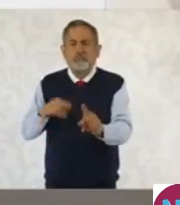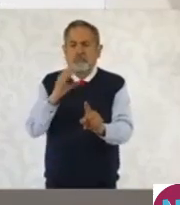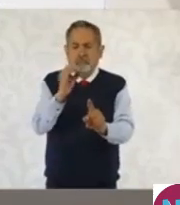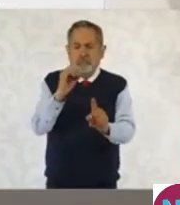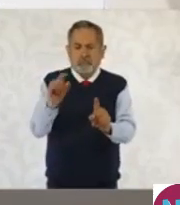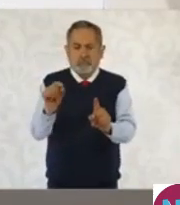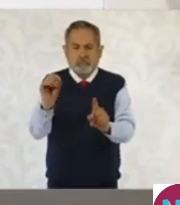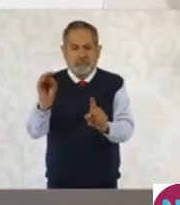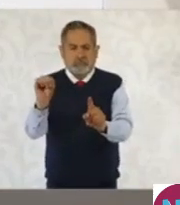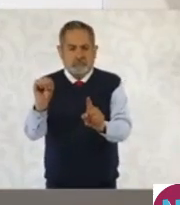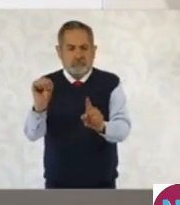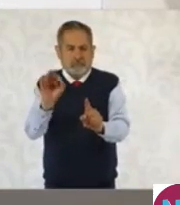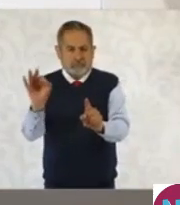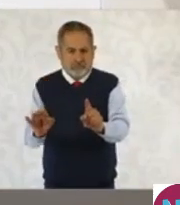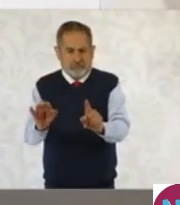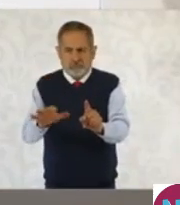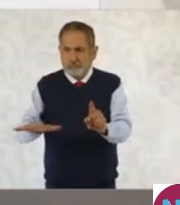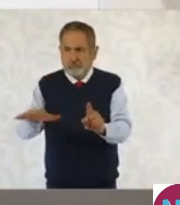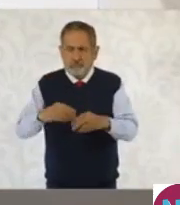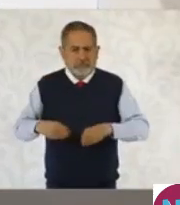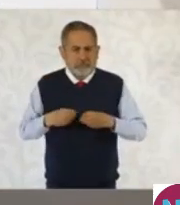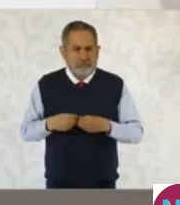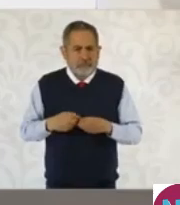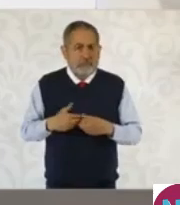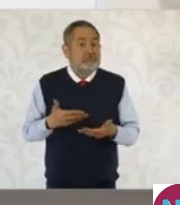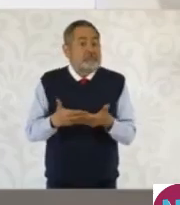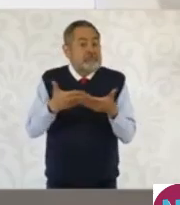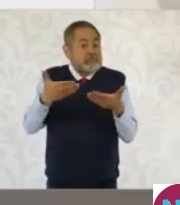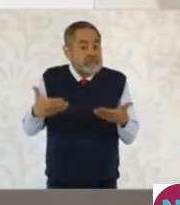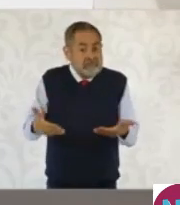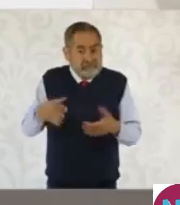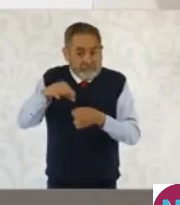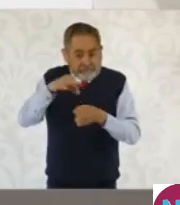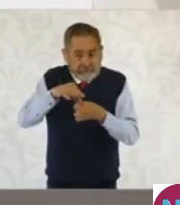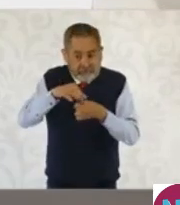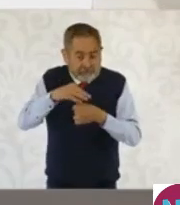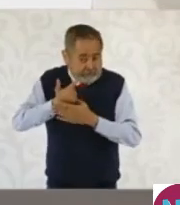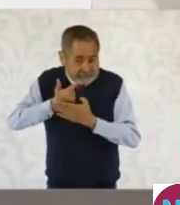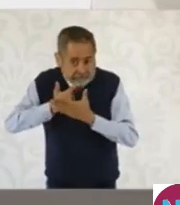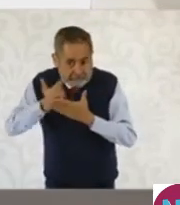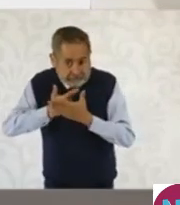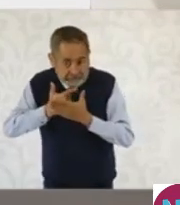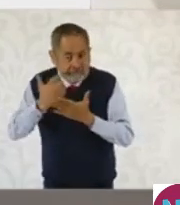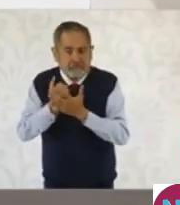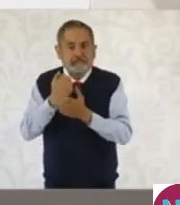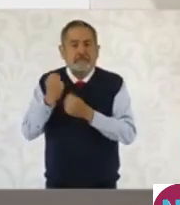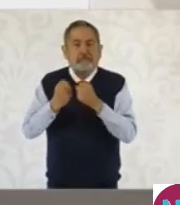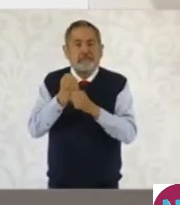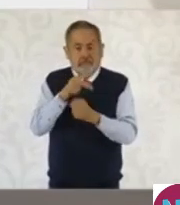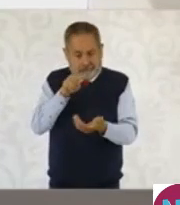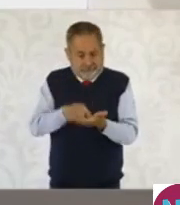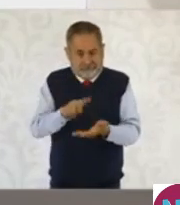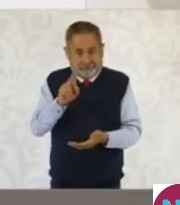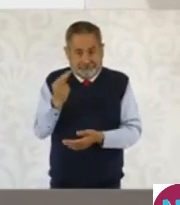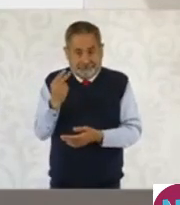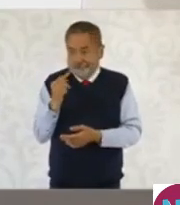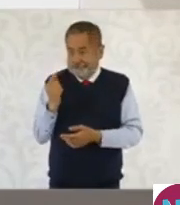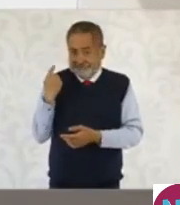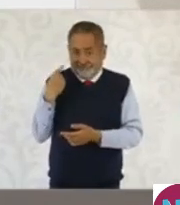0.09% de la población. ¿Cuál es el resultado de la elección del 2025?